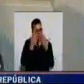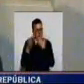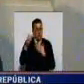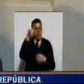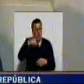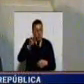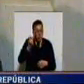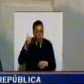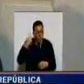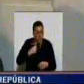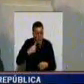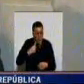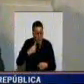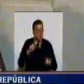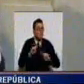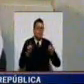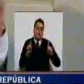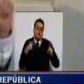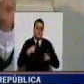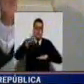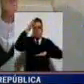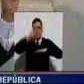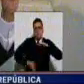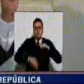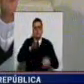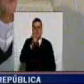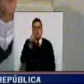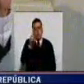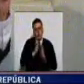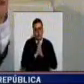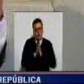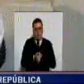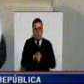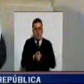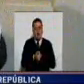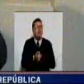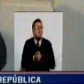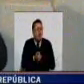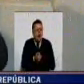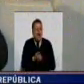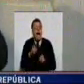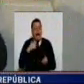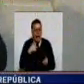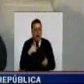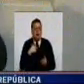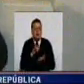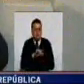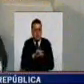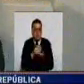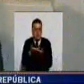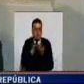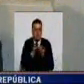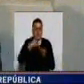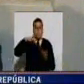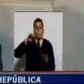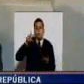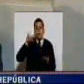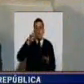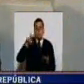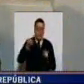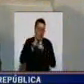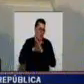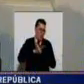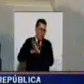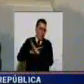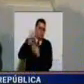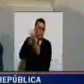días hábiles, porque ellos tenían plazo hasta el 31 de diciembre para entregar una póliza sin la cual no se podían presentar en la